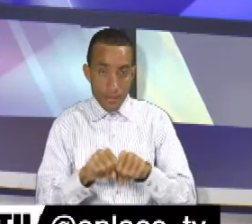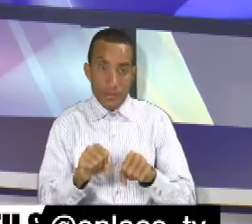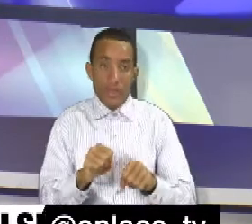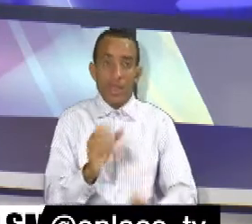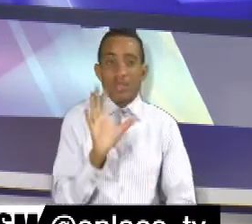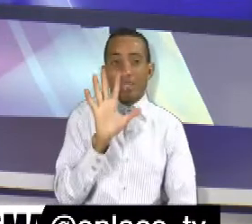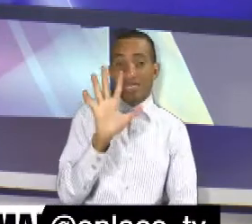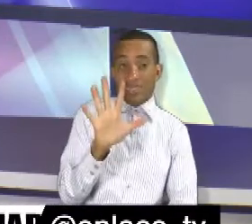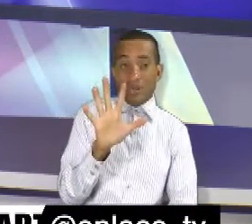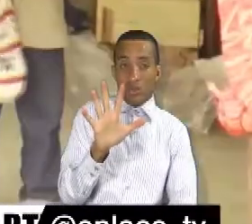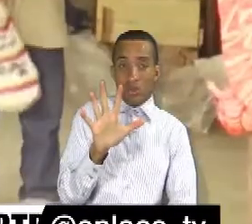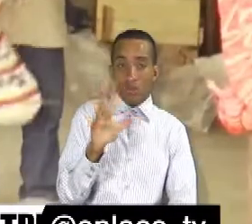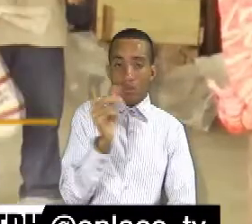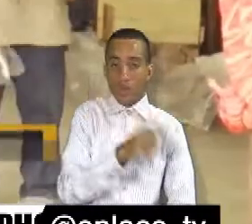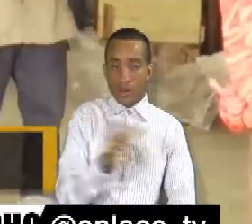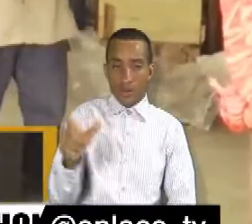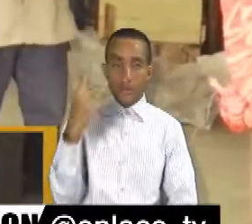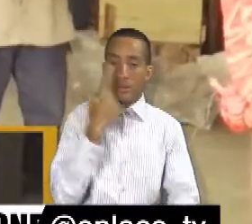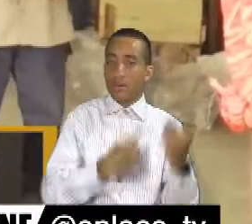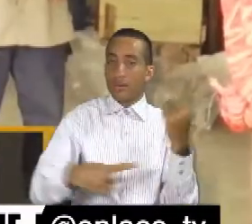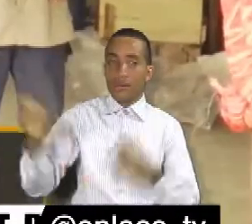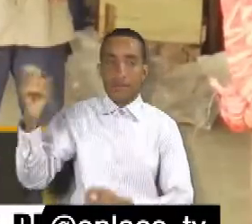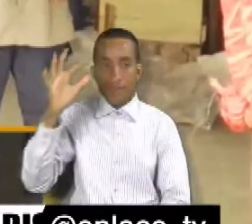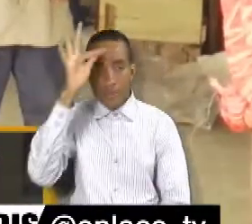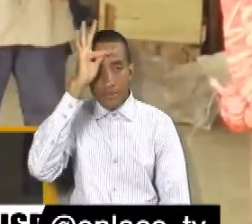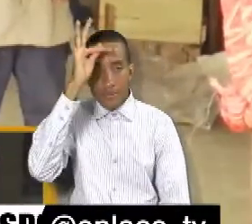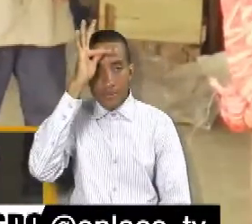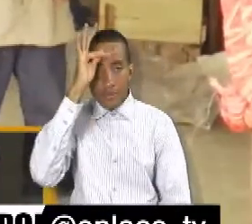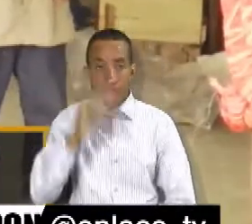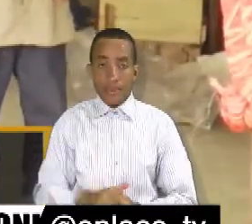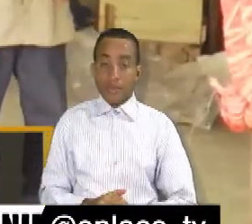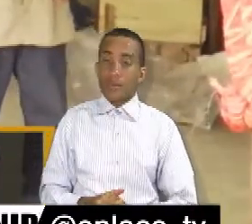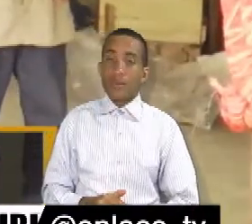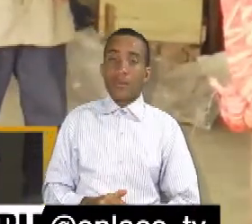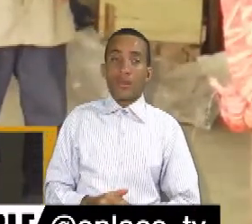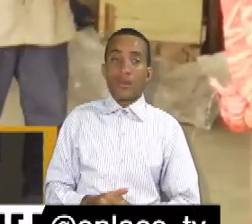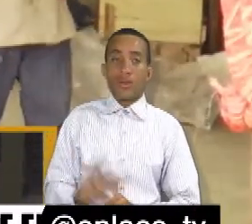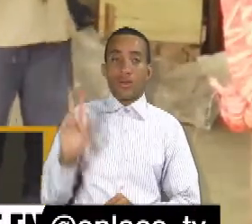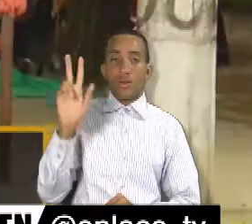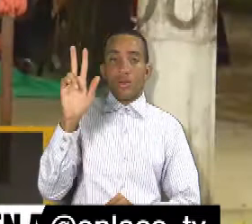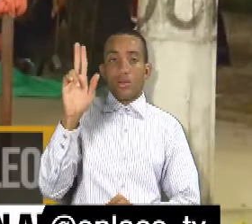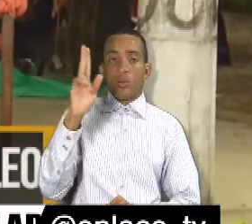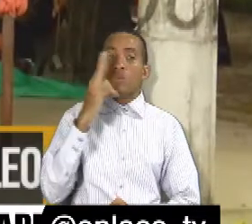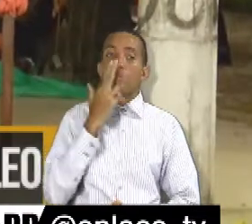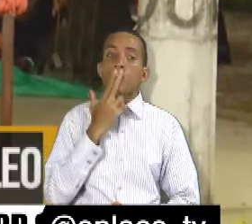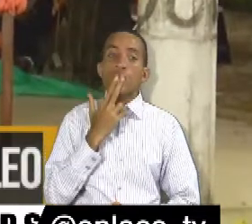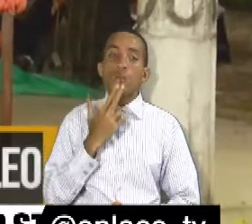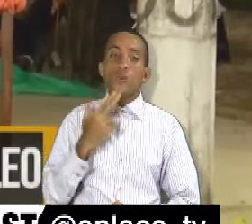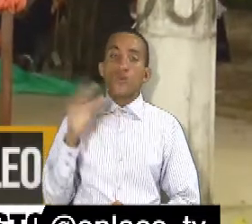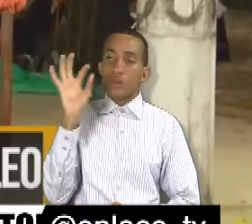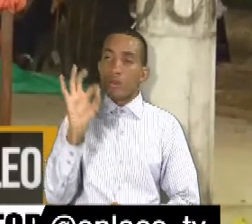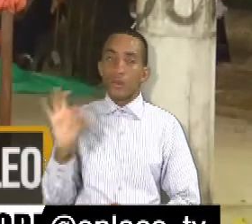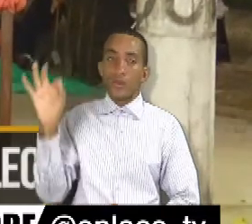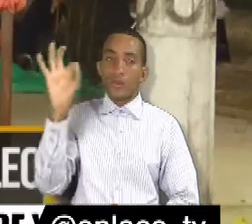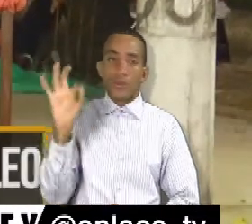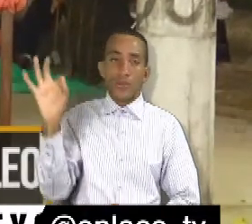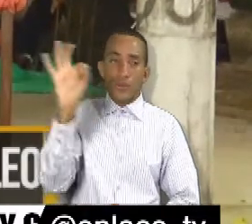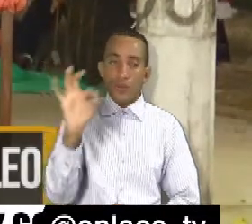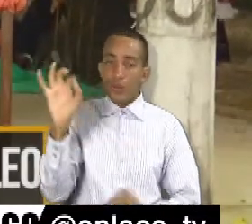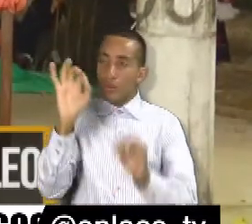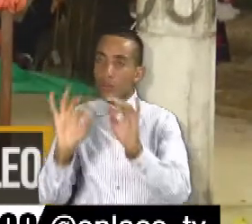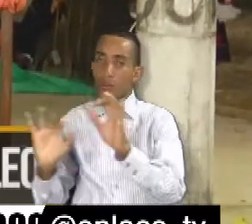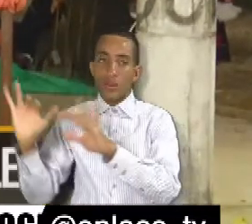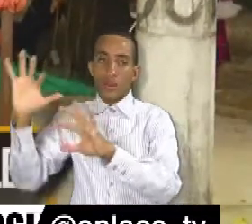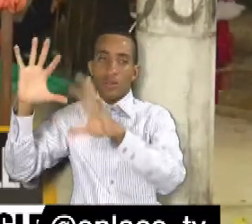asistencial. Un ataque de abejas africanizadas contra un grupo de trabajadores del Plan de Empleo Social PES en la Isla del Zapato fue registrado